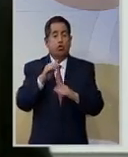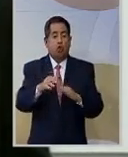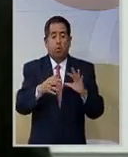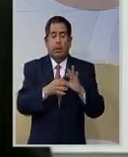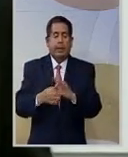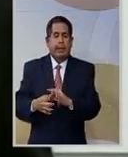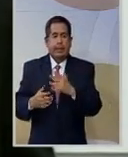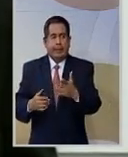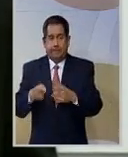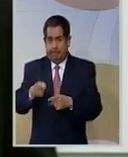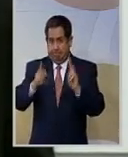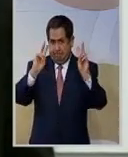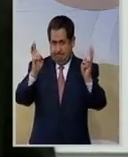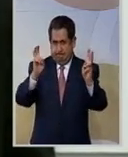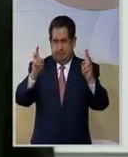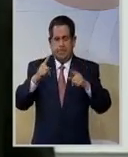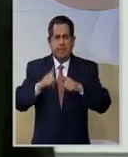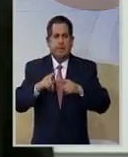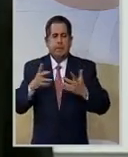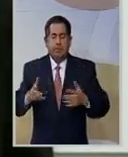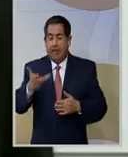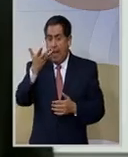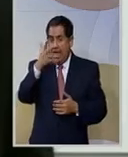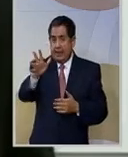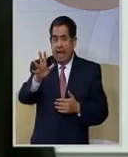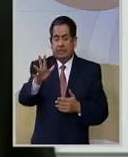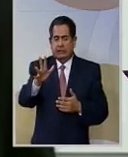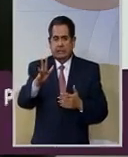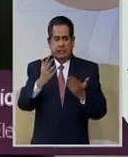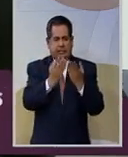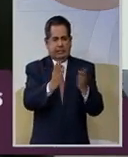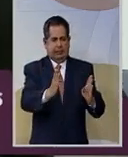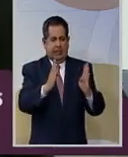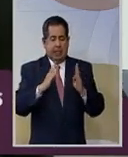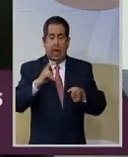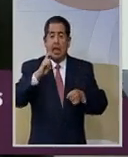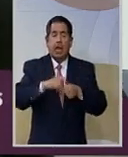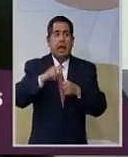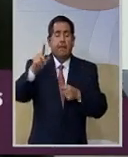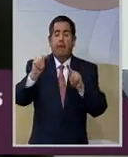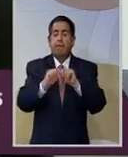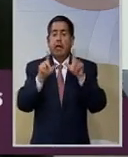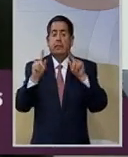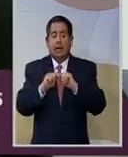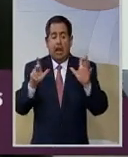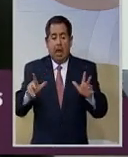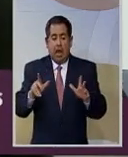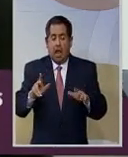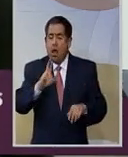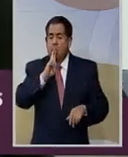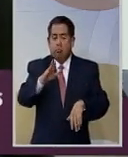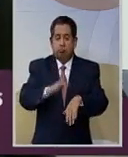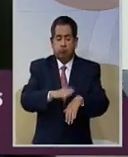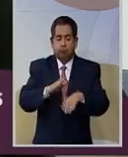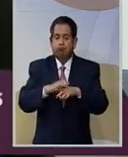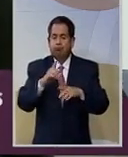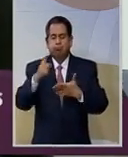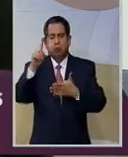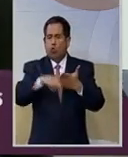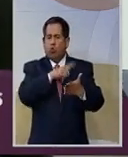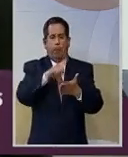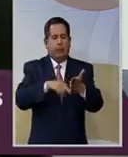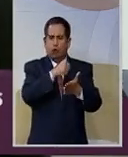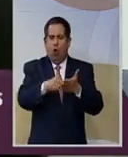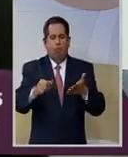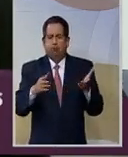con este tema, tenemos 10 casillas también en el estado de Tlaxcala que fueron reportadas con una suspensión definitiva